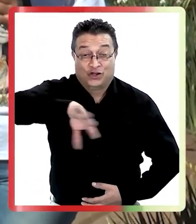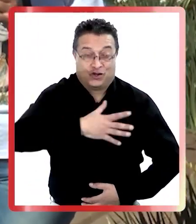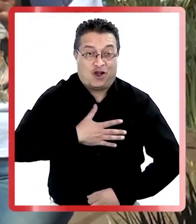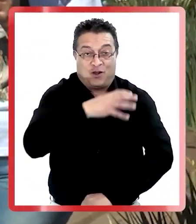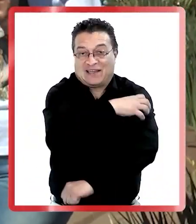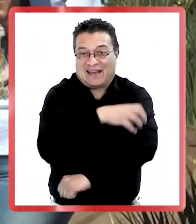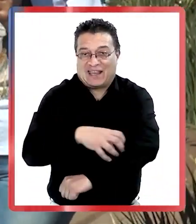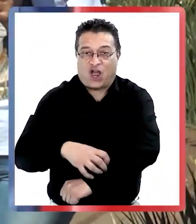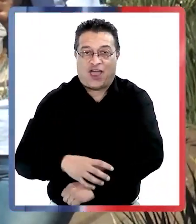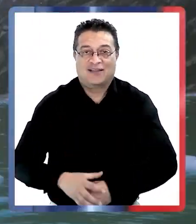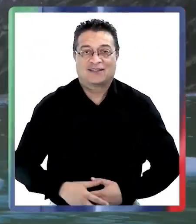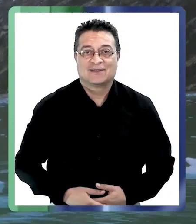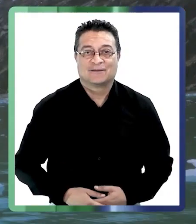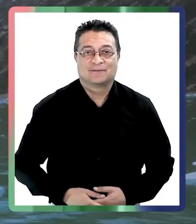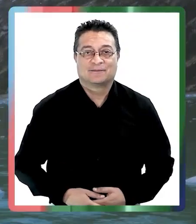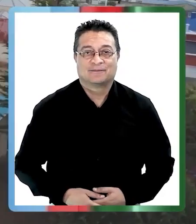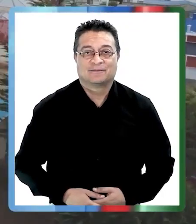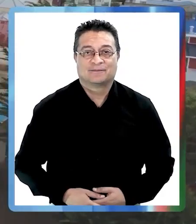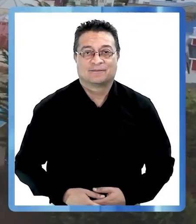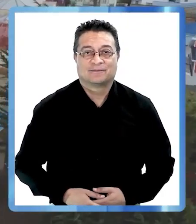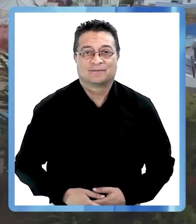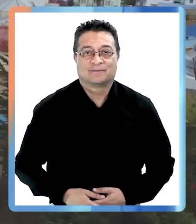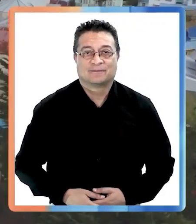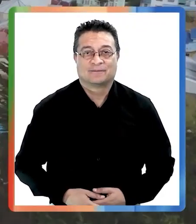Somos las regiones.